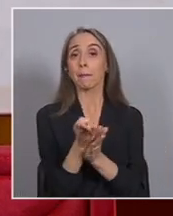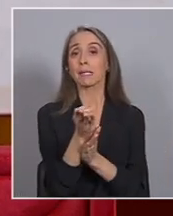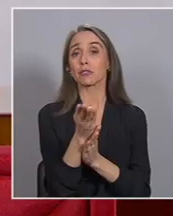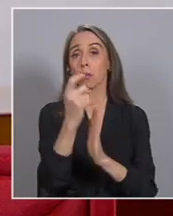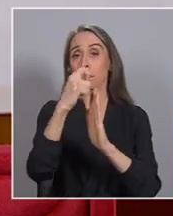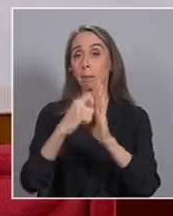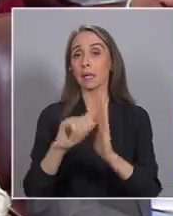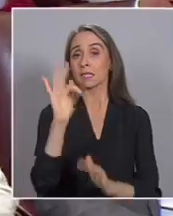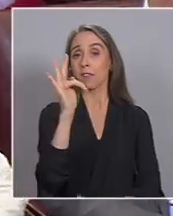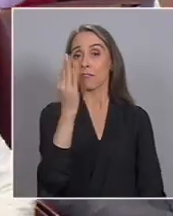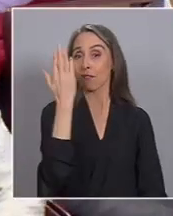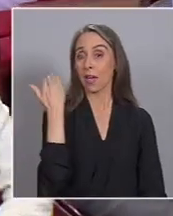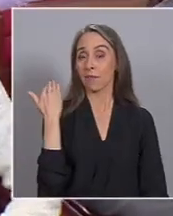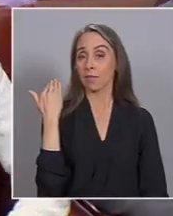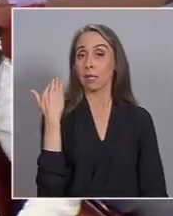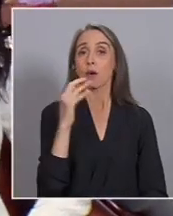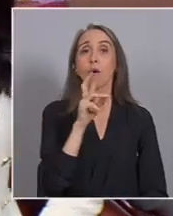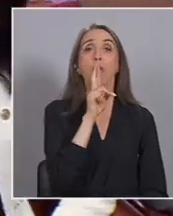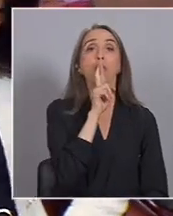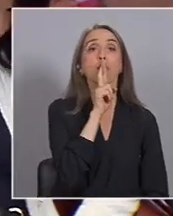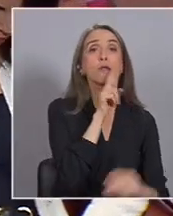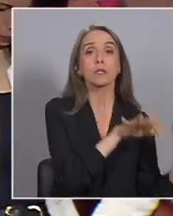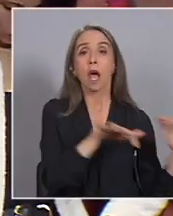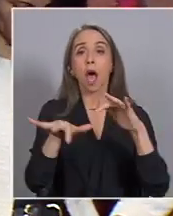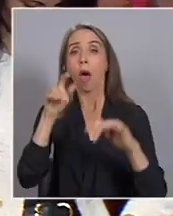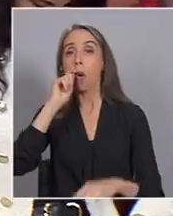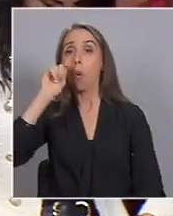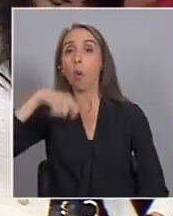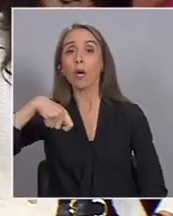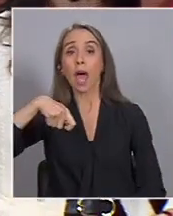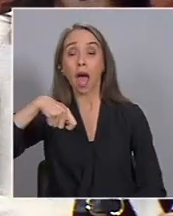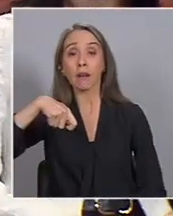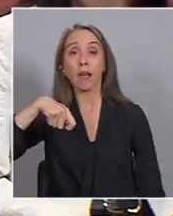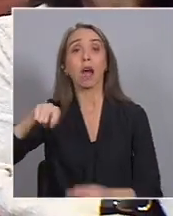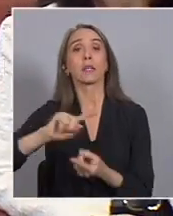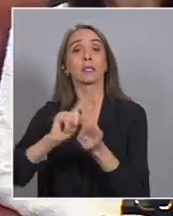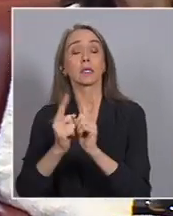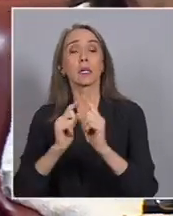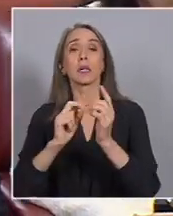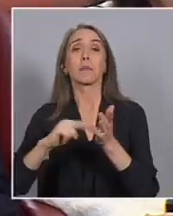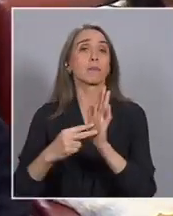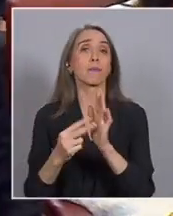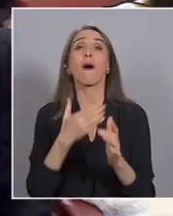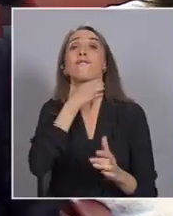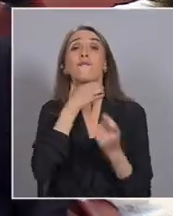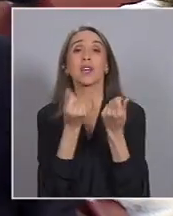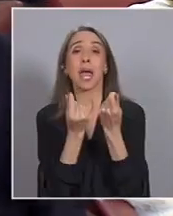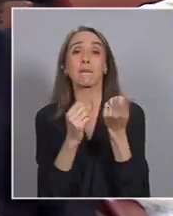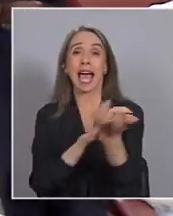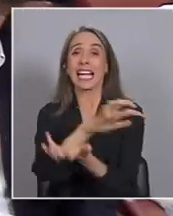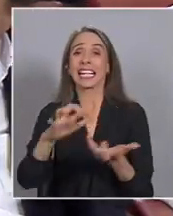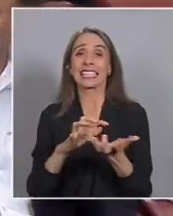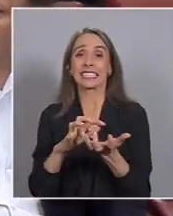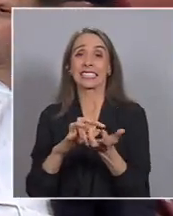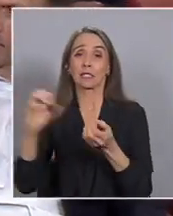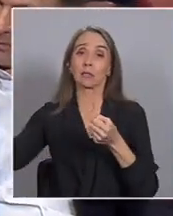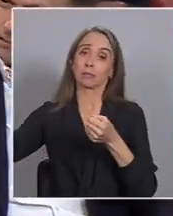febrero, la invasión de Rusia a Ucrania, lo que trajo consigo convulsiones económicas que hasta hoy nos siguen